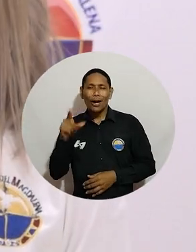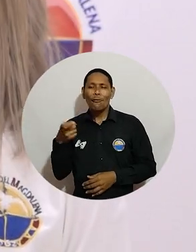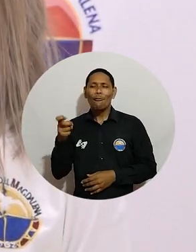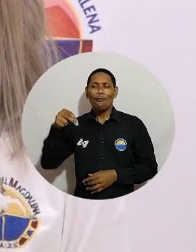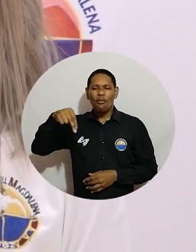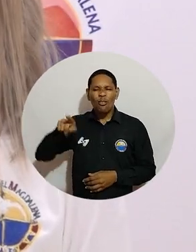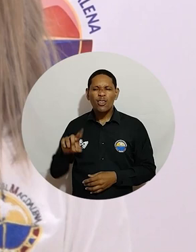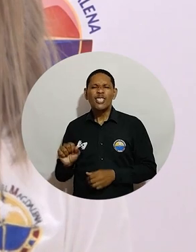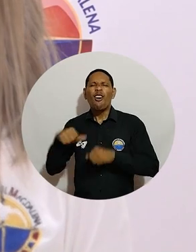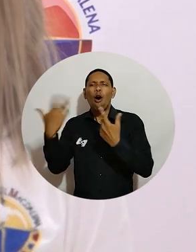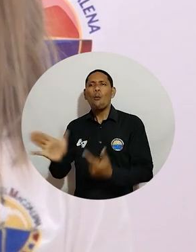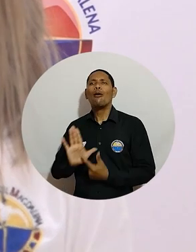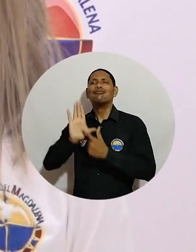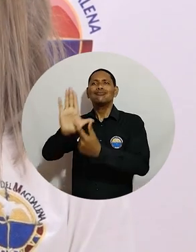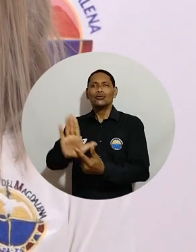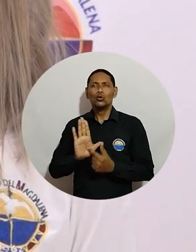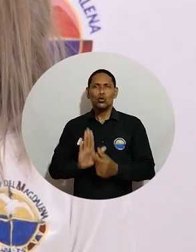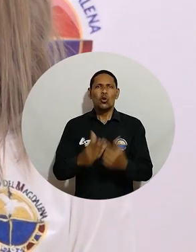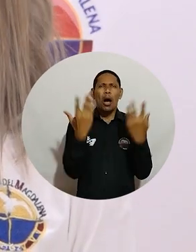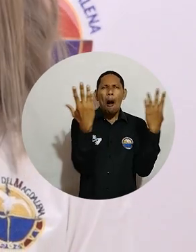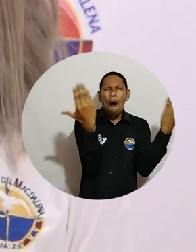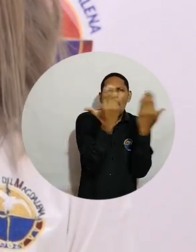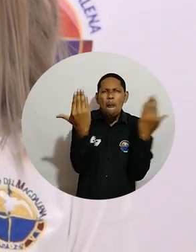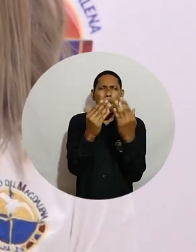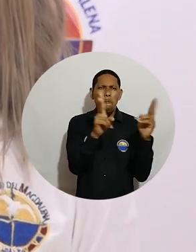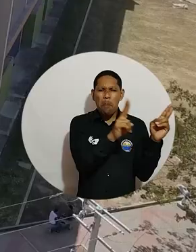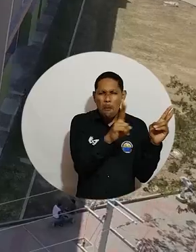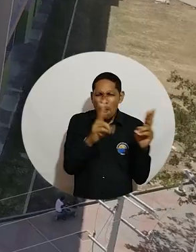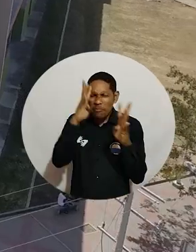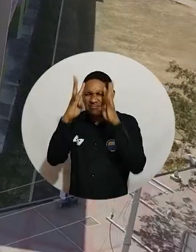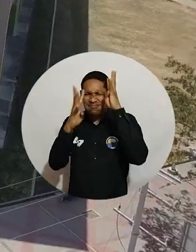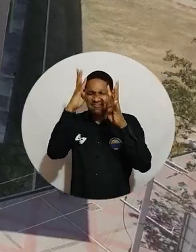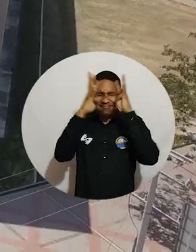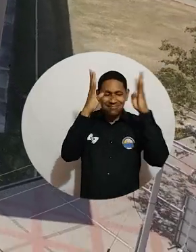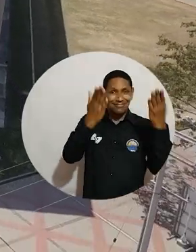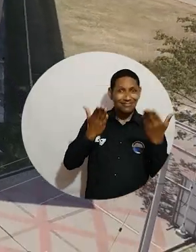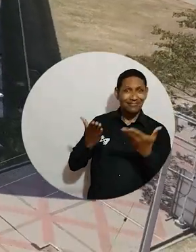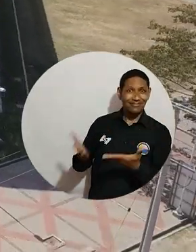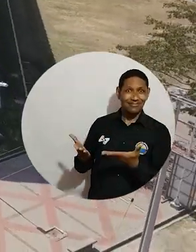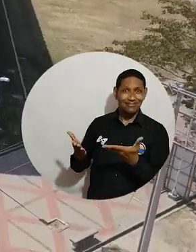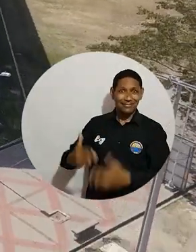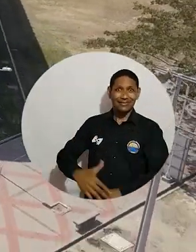Gunza lo hará a través de producción audiovisual creativa.